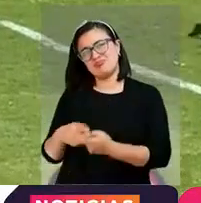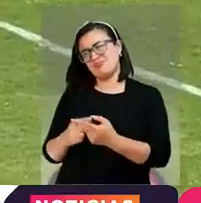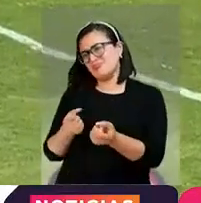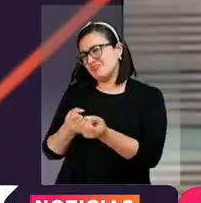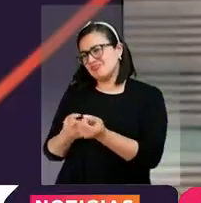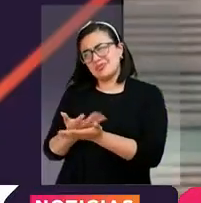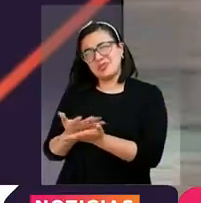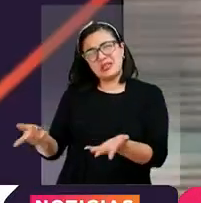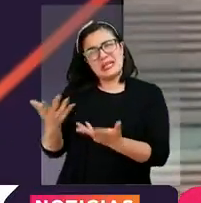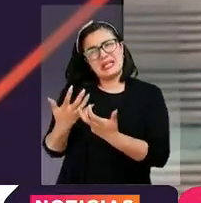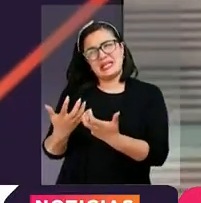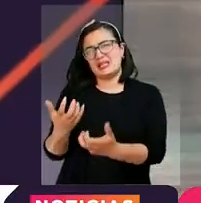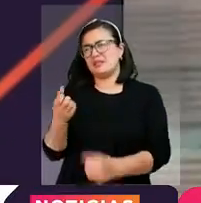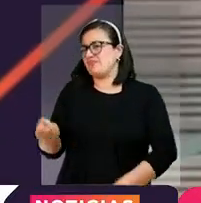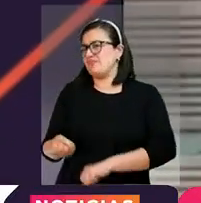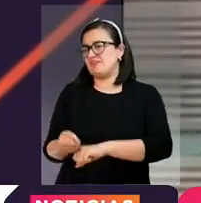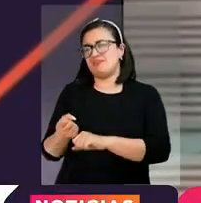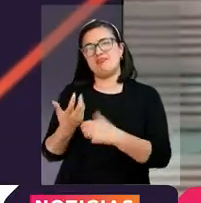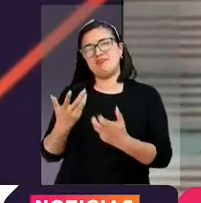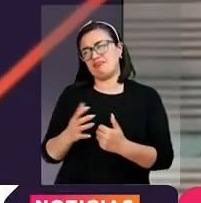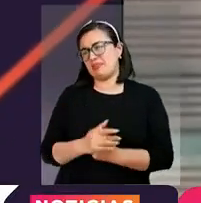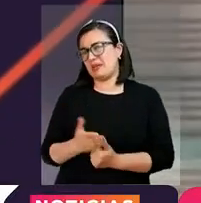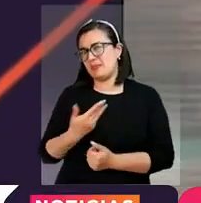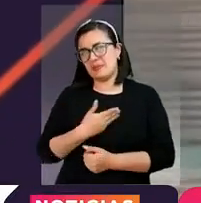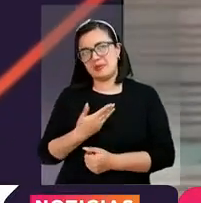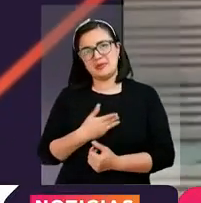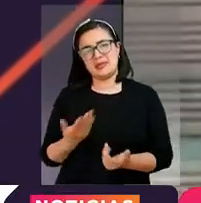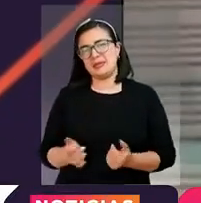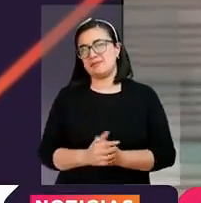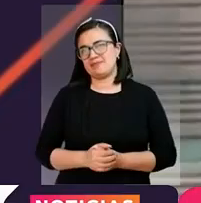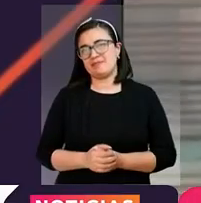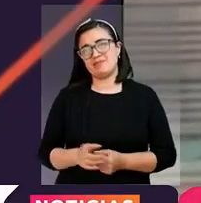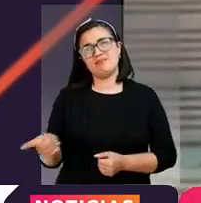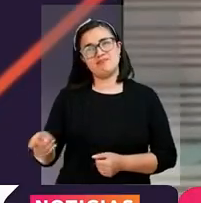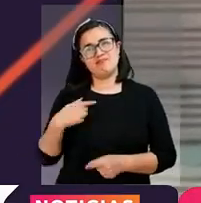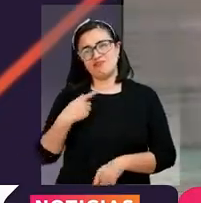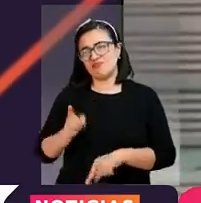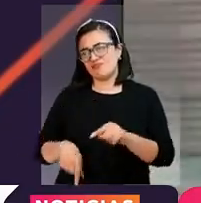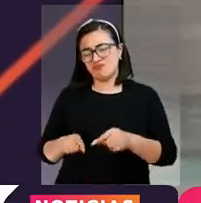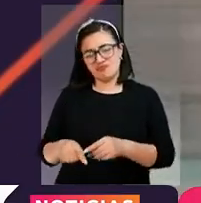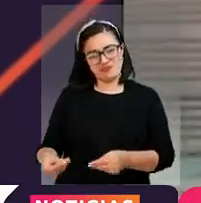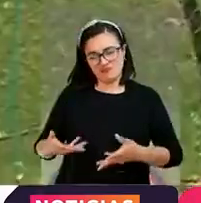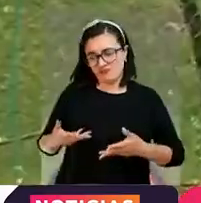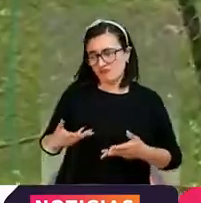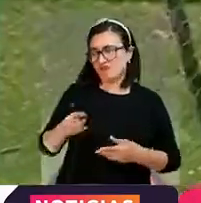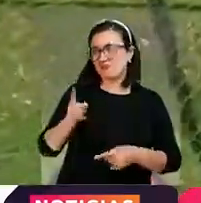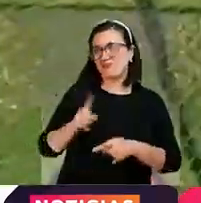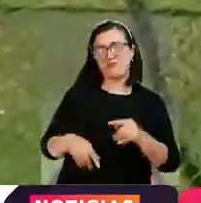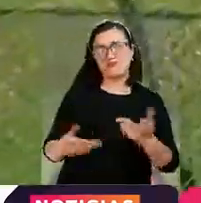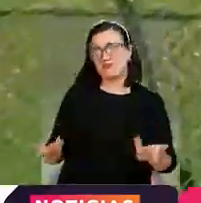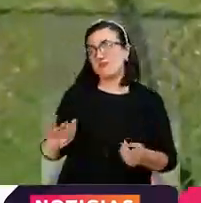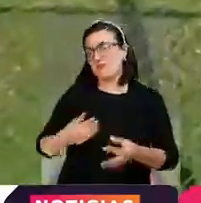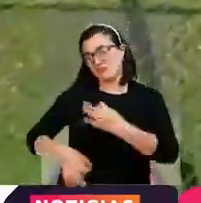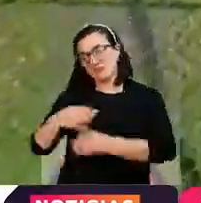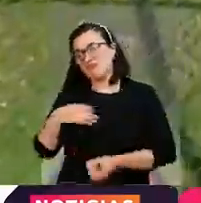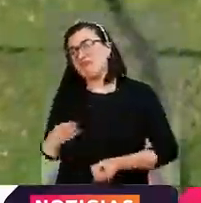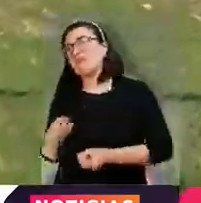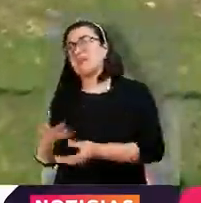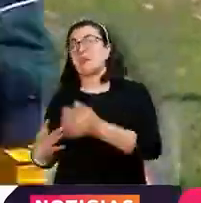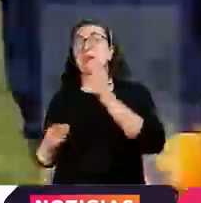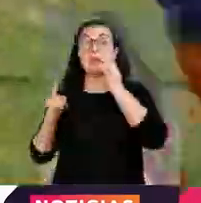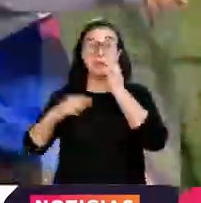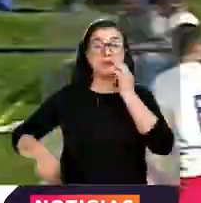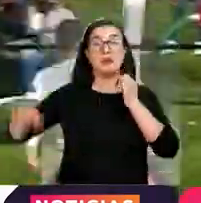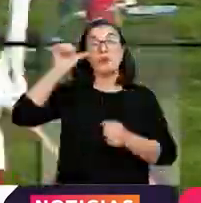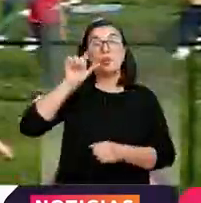querido, ya que ella no ha podido darnos pues los mejores lujos. Con su 1.87 metros